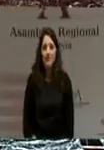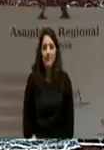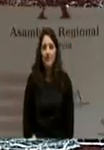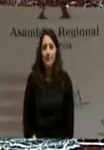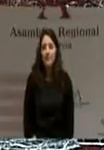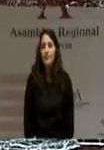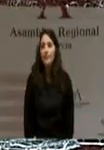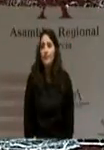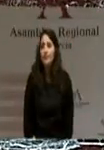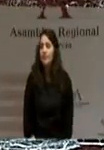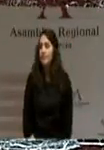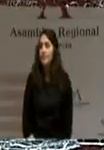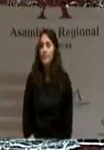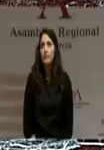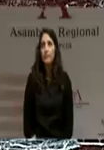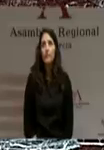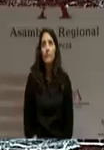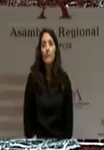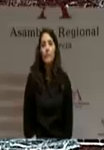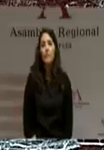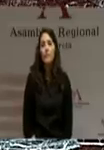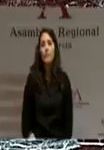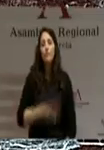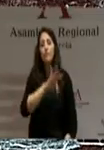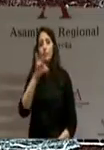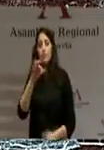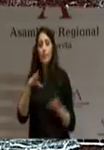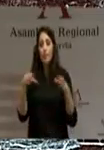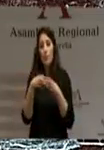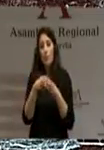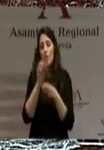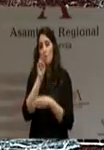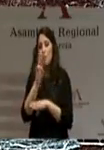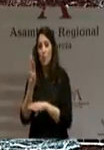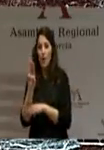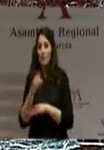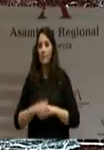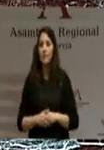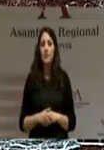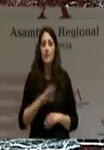Turno del Grupo Popular. Tiene la palabra el señor Ruiz.